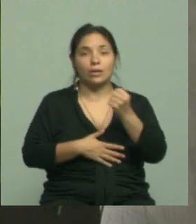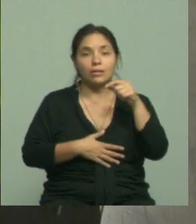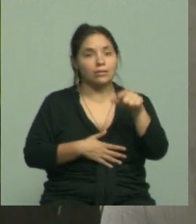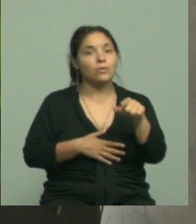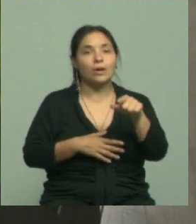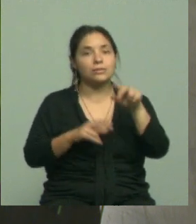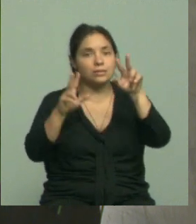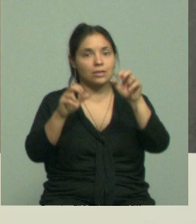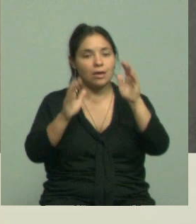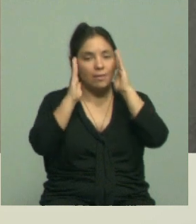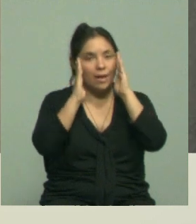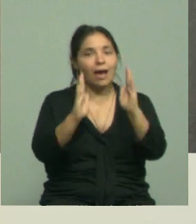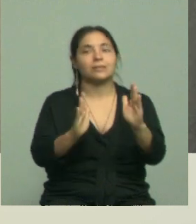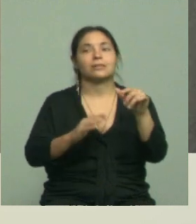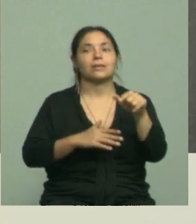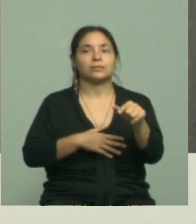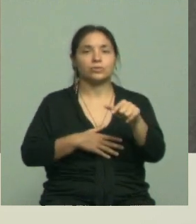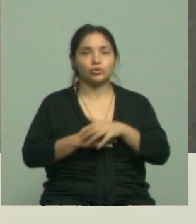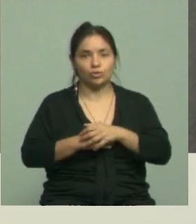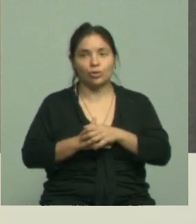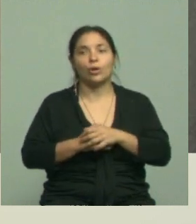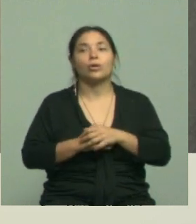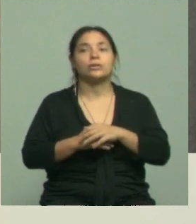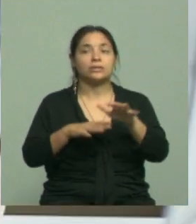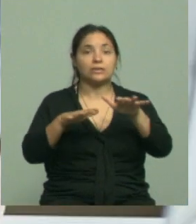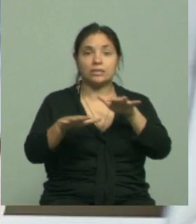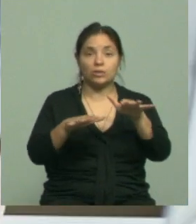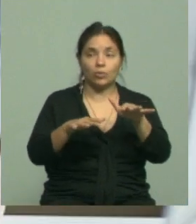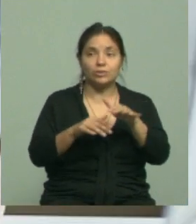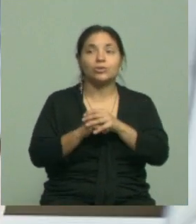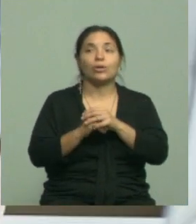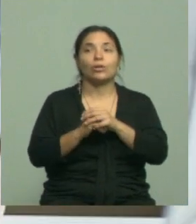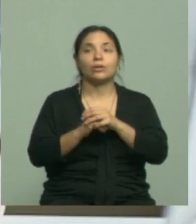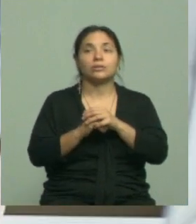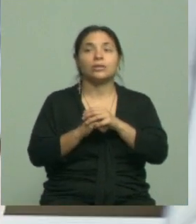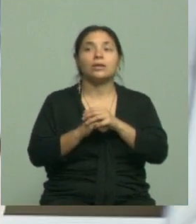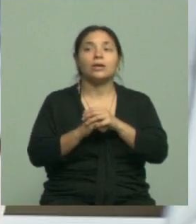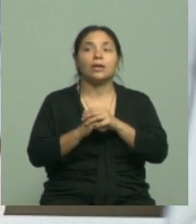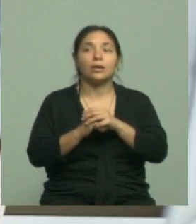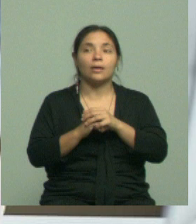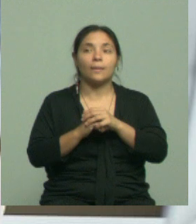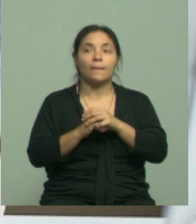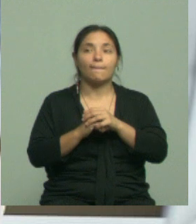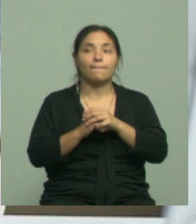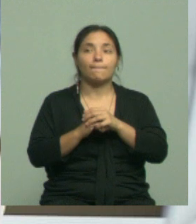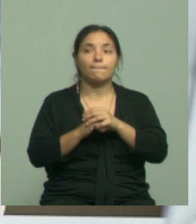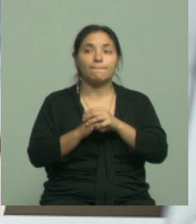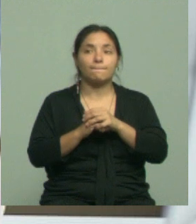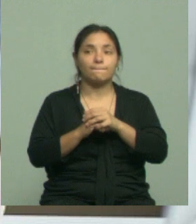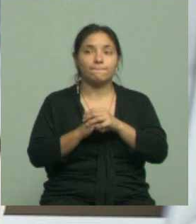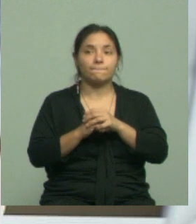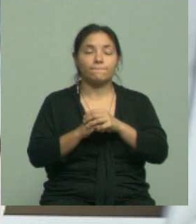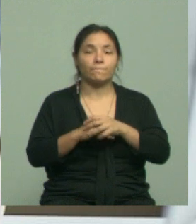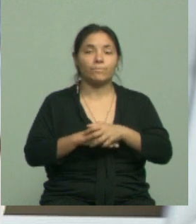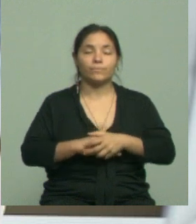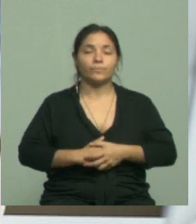y poner el ojo en estas situaciones también tiene que ver para que no haya como un factor secundario después una situación